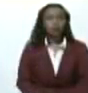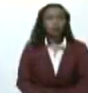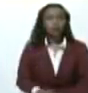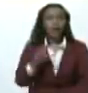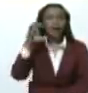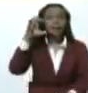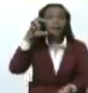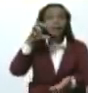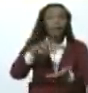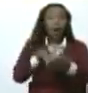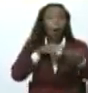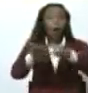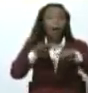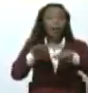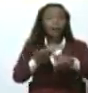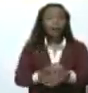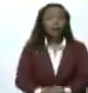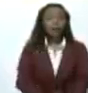Estado Cojedes,